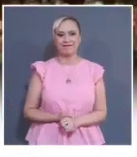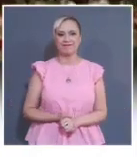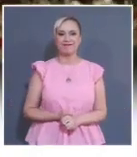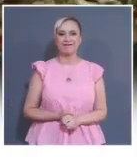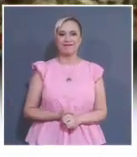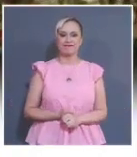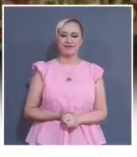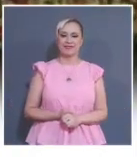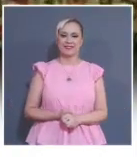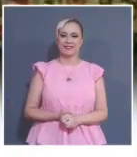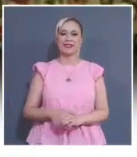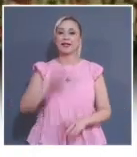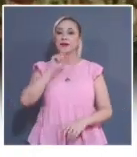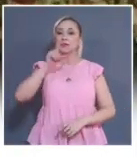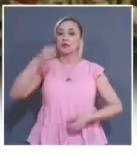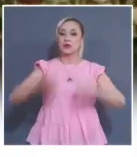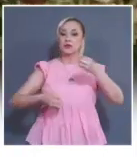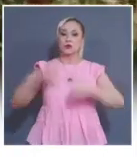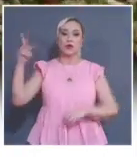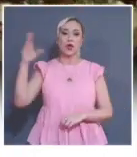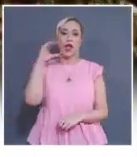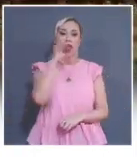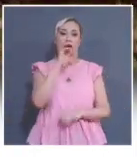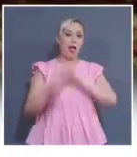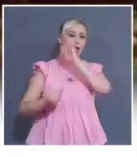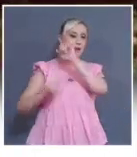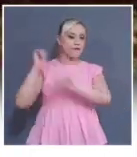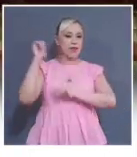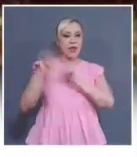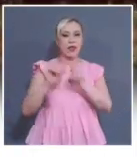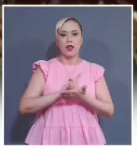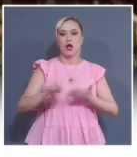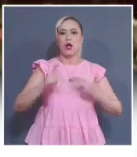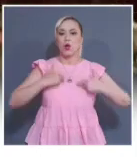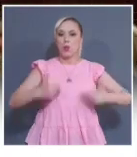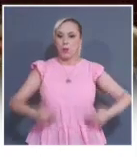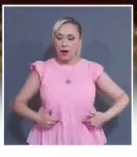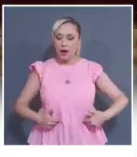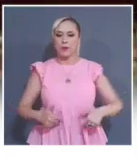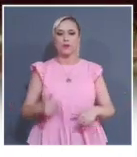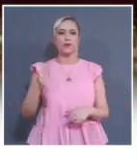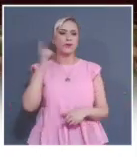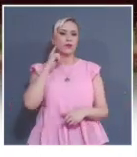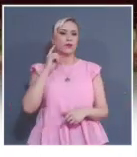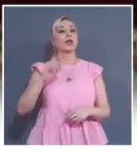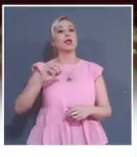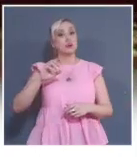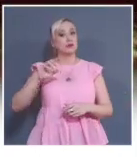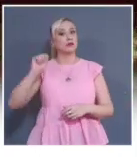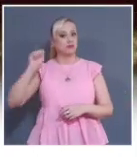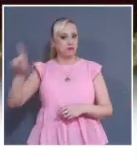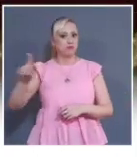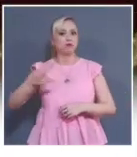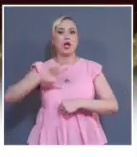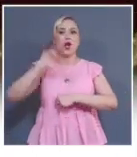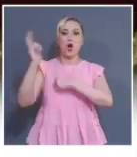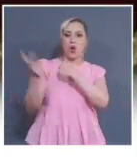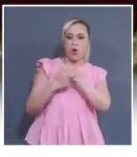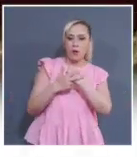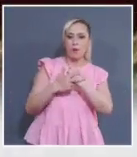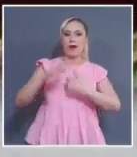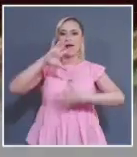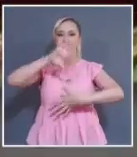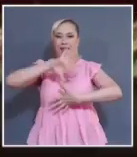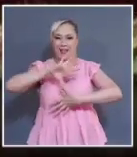La Corte Africana de Derechos Humanos y de los Pueblos, el Tribunal Europeo de Derechos Humanos y la Corte Interamericana de Derechos